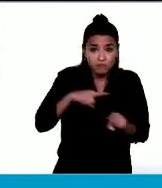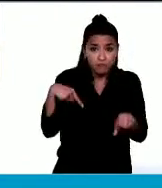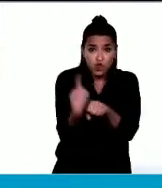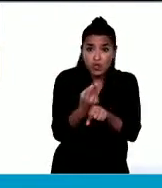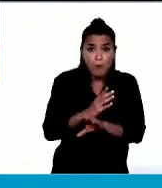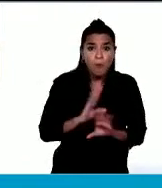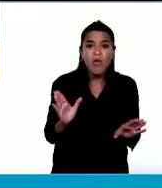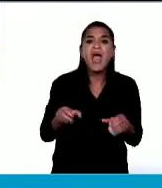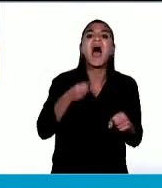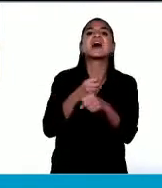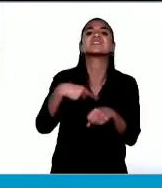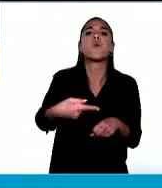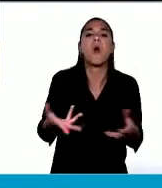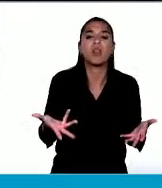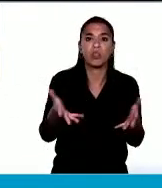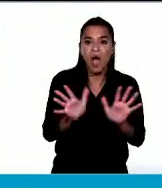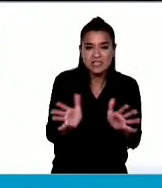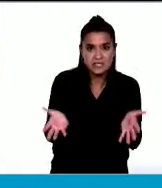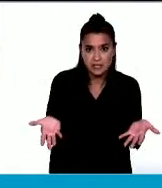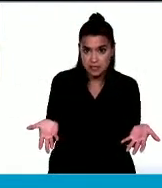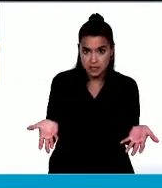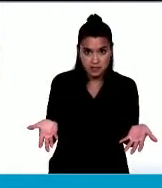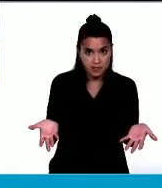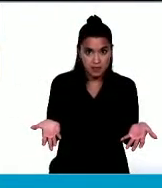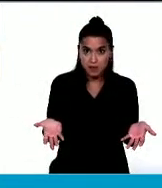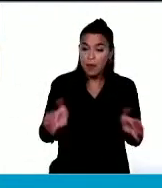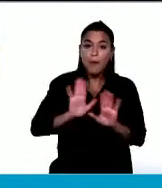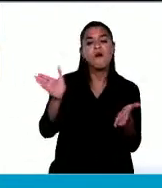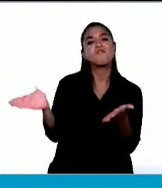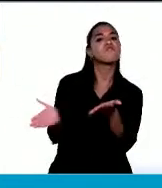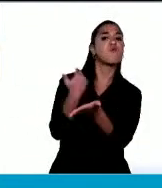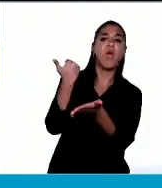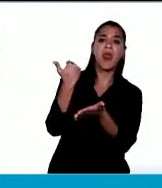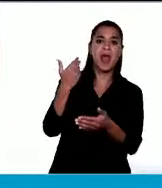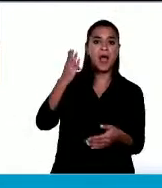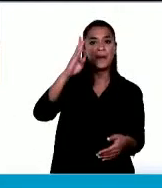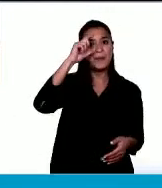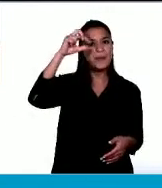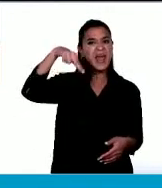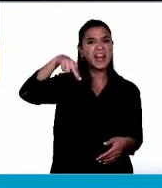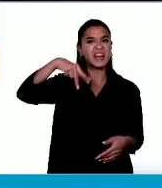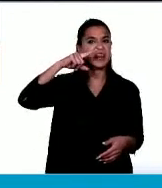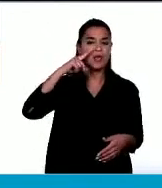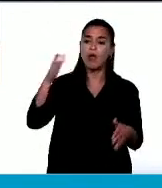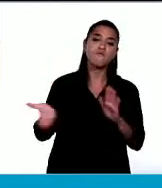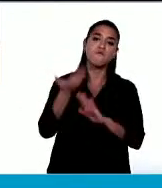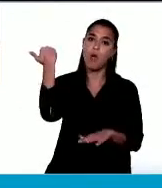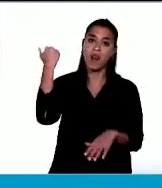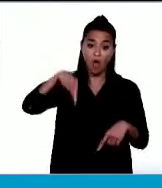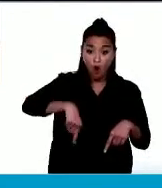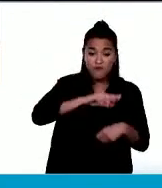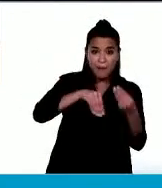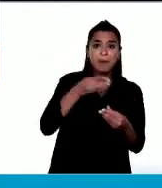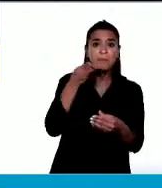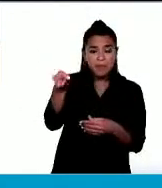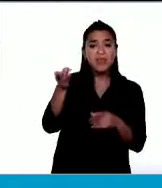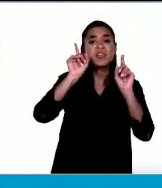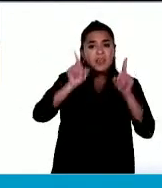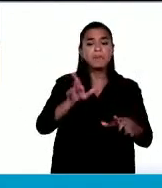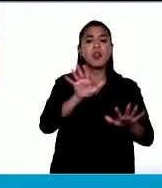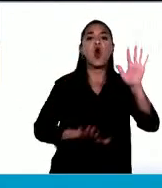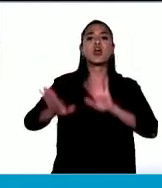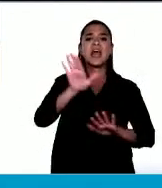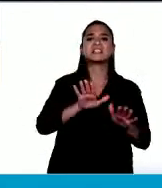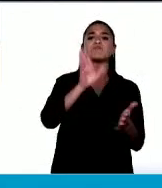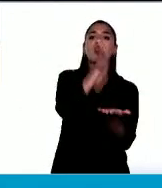¿Hasta cuándo lo van a sostener? Fuera Berni es el reclamo hoy de la familia y también el reclamo de organismos de derechos